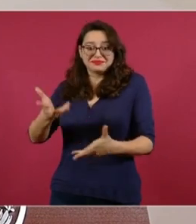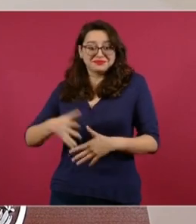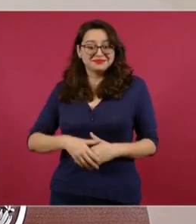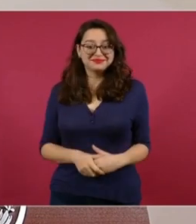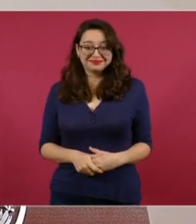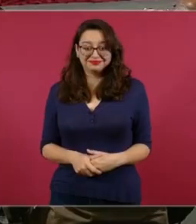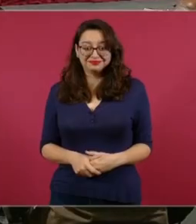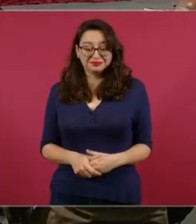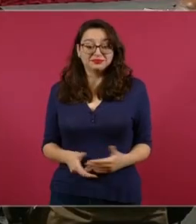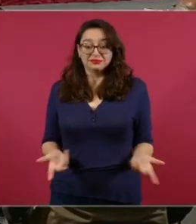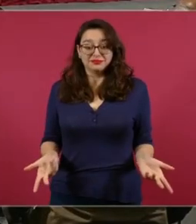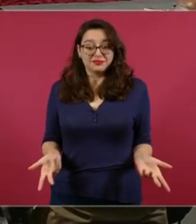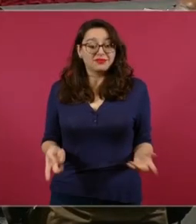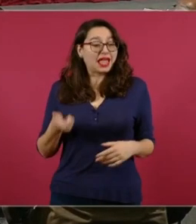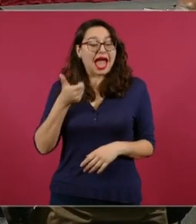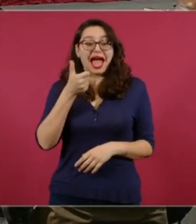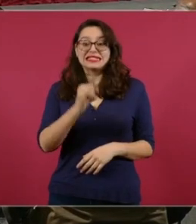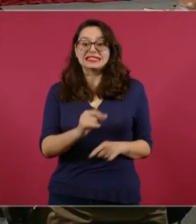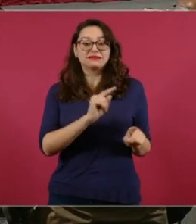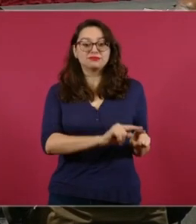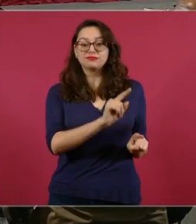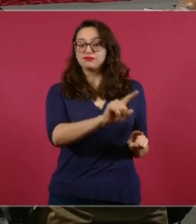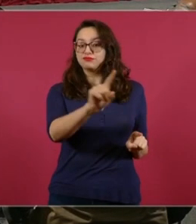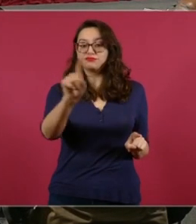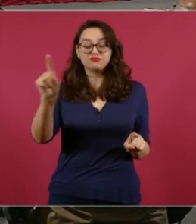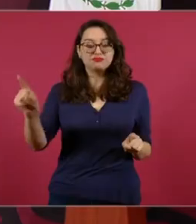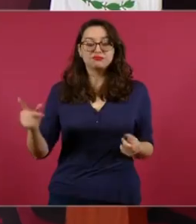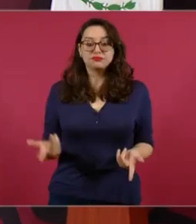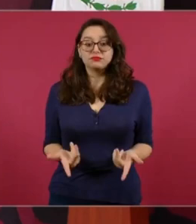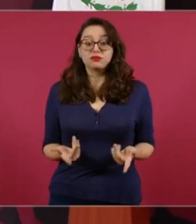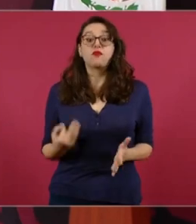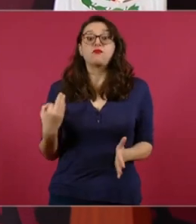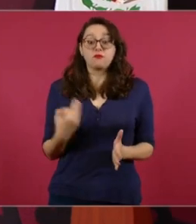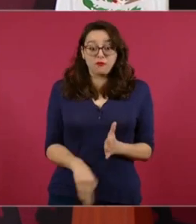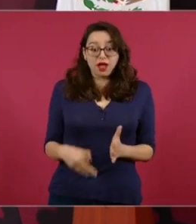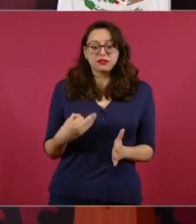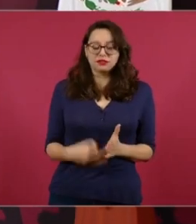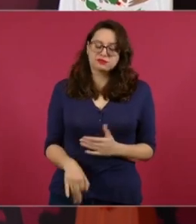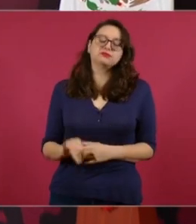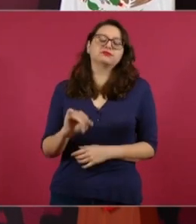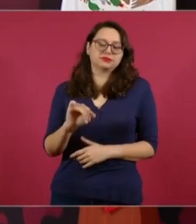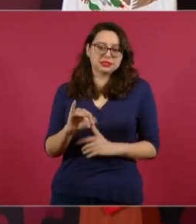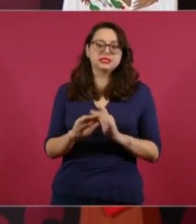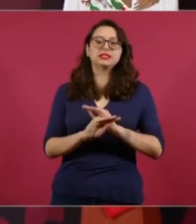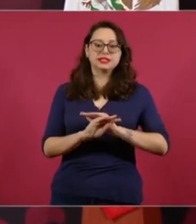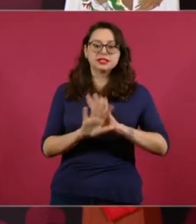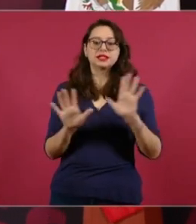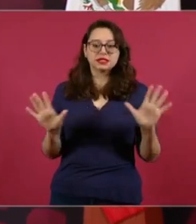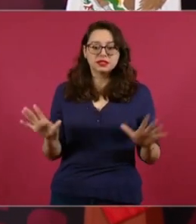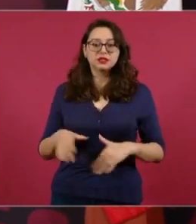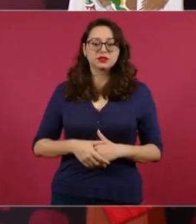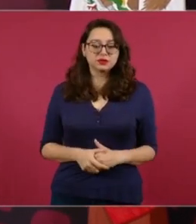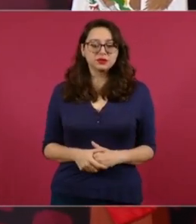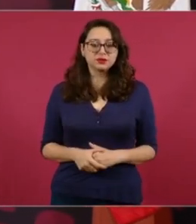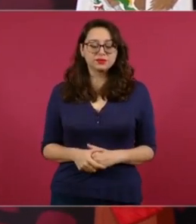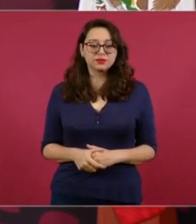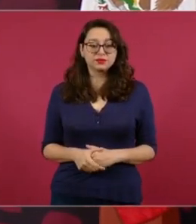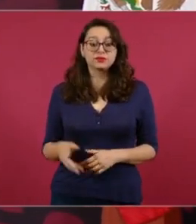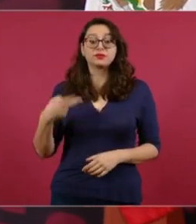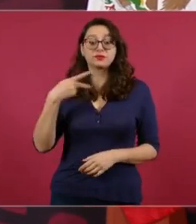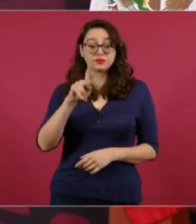muchas cosas que estamos haciendo. Falta, pero también le digo